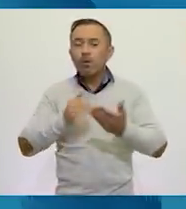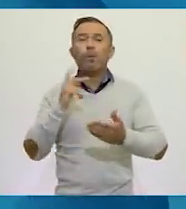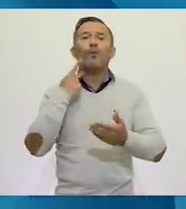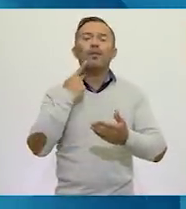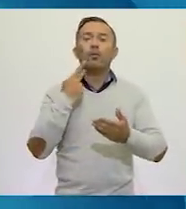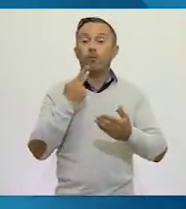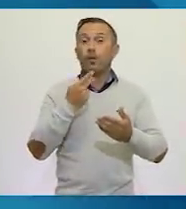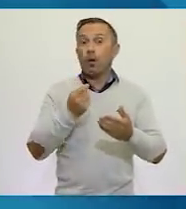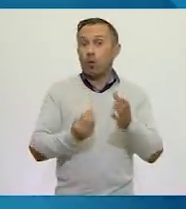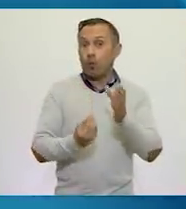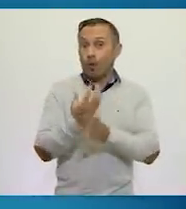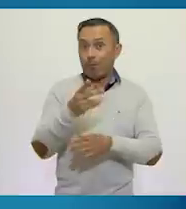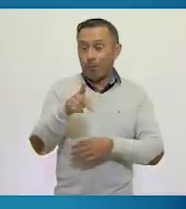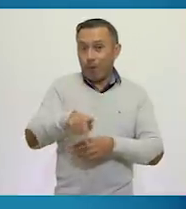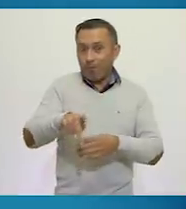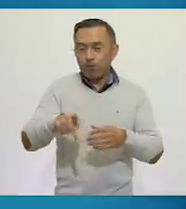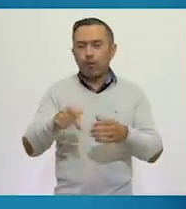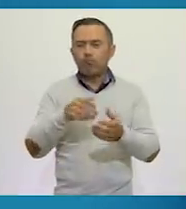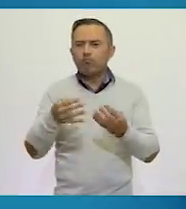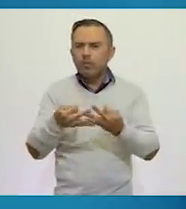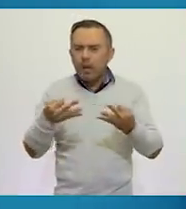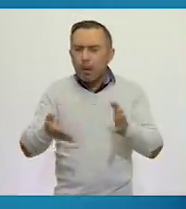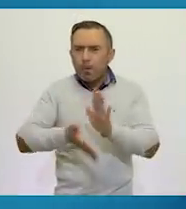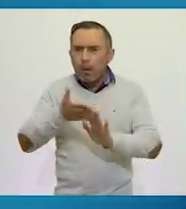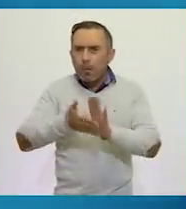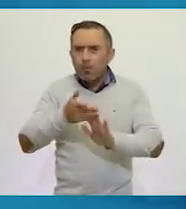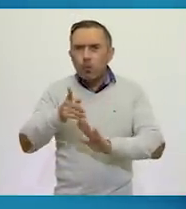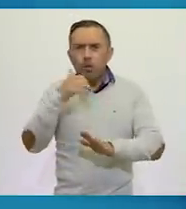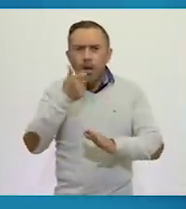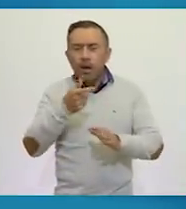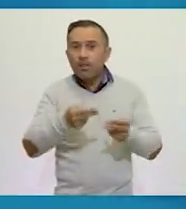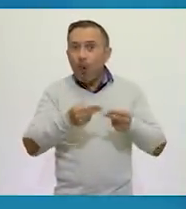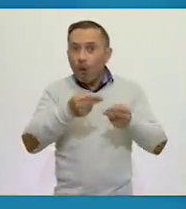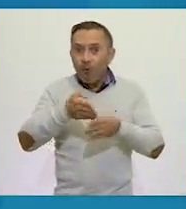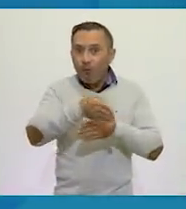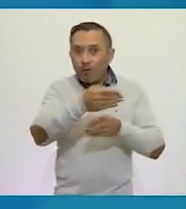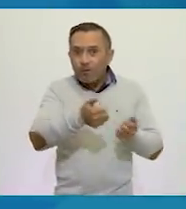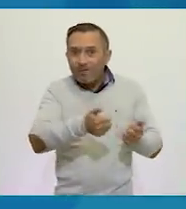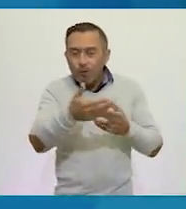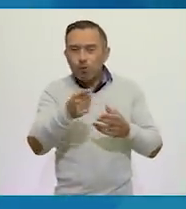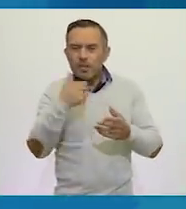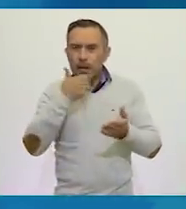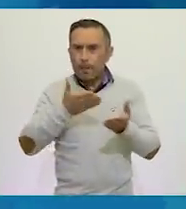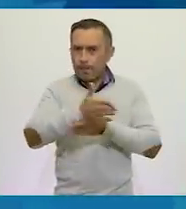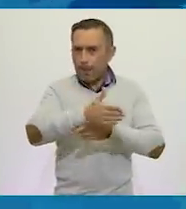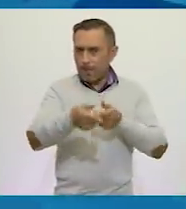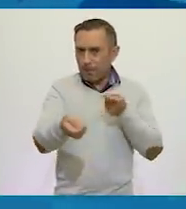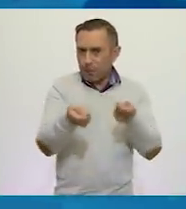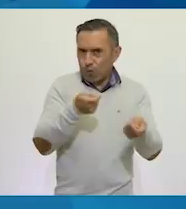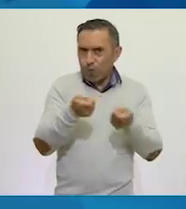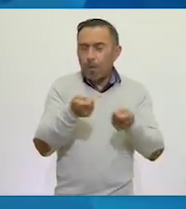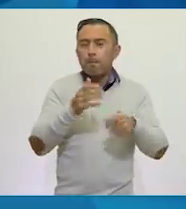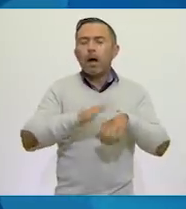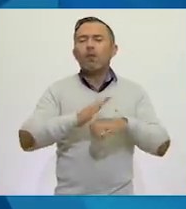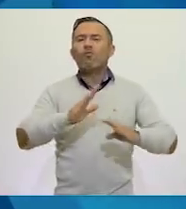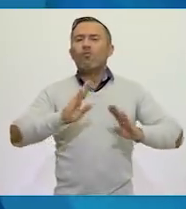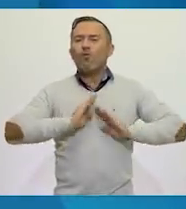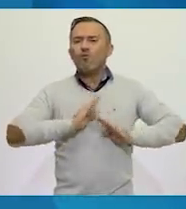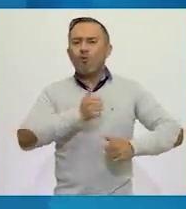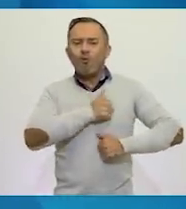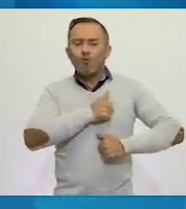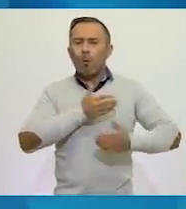pueblos, fundados en territorios estratégicos, buscaban el control de las rutas comerciales, así como el dominio político y militar para someter a los